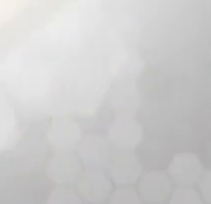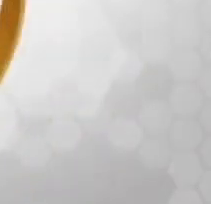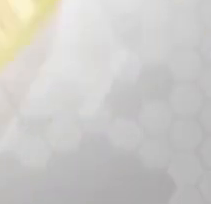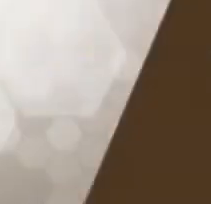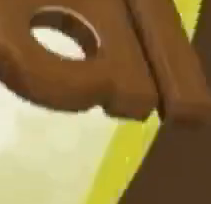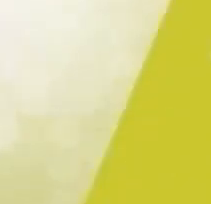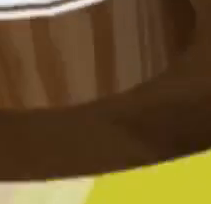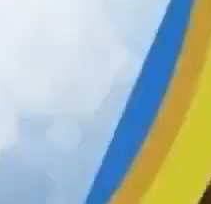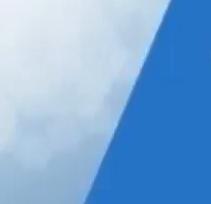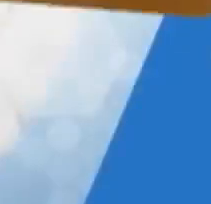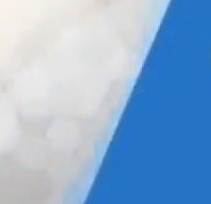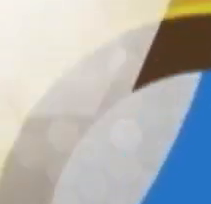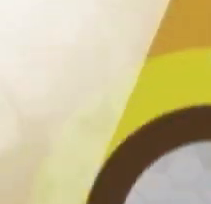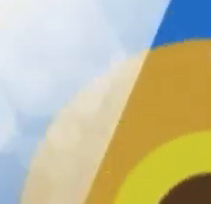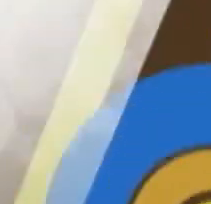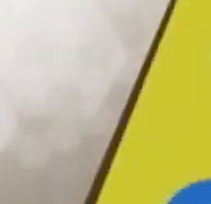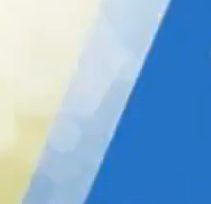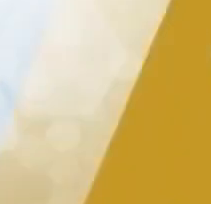Costa Rica.